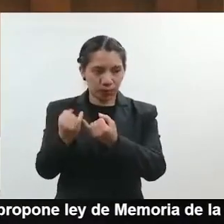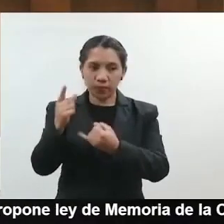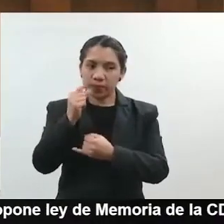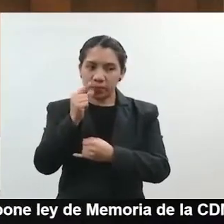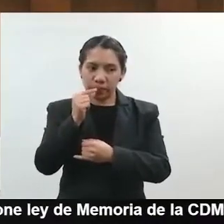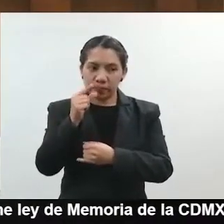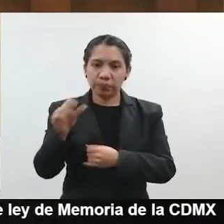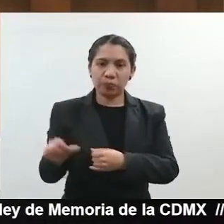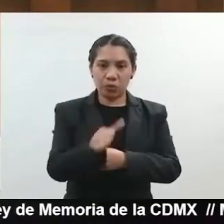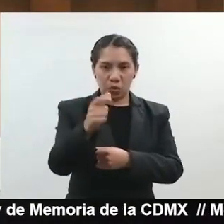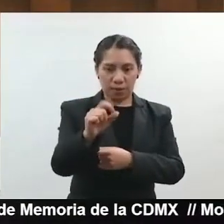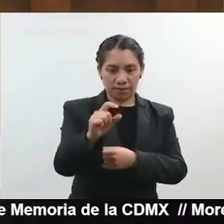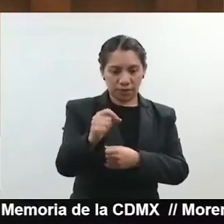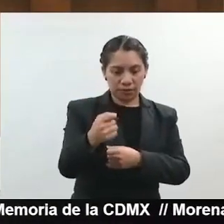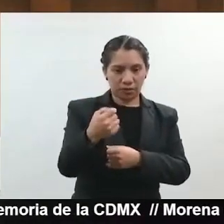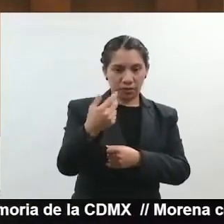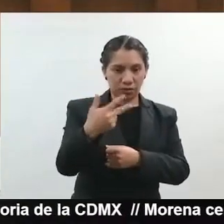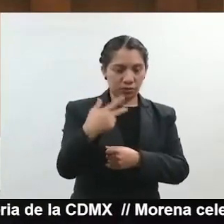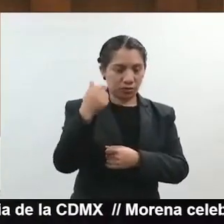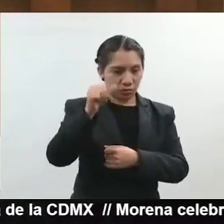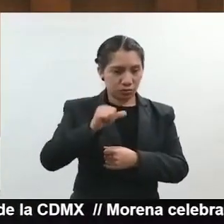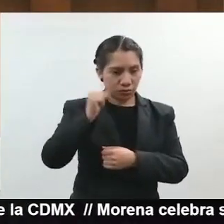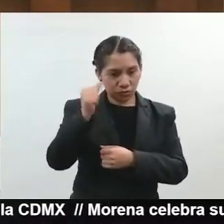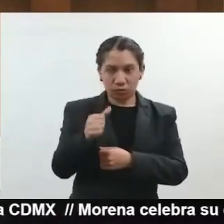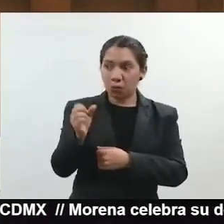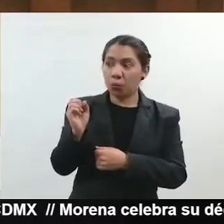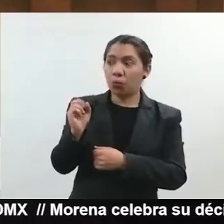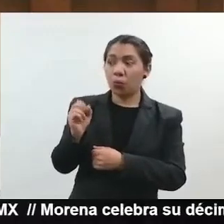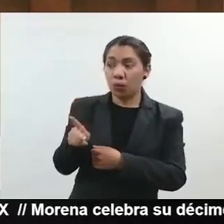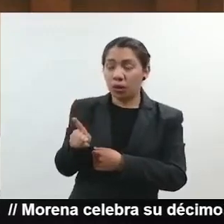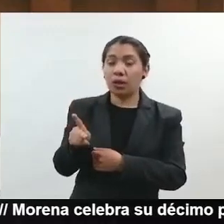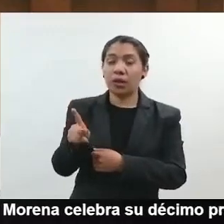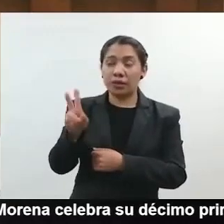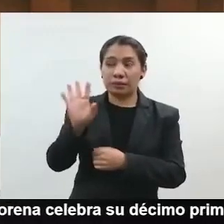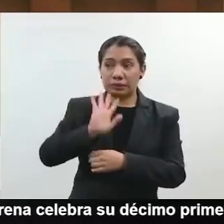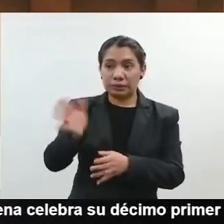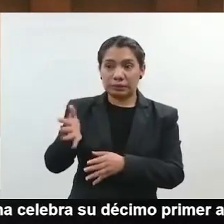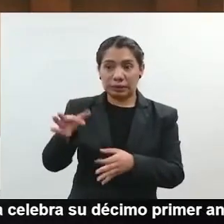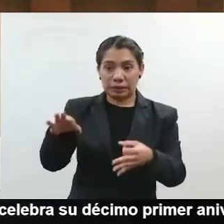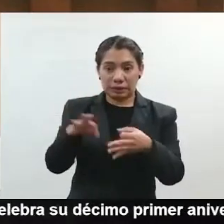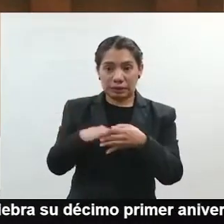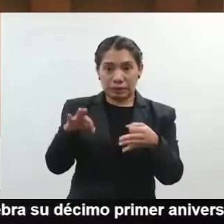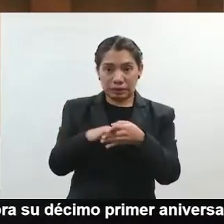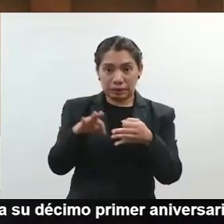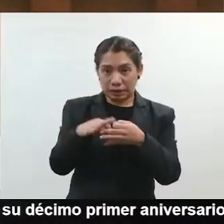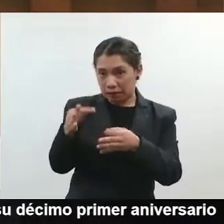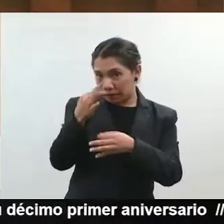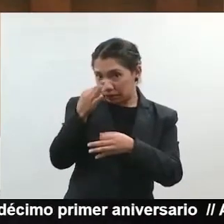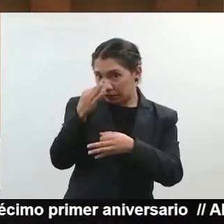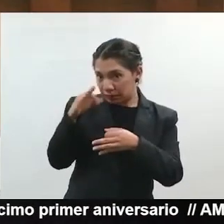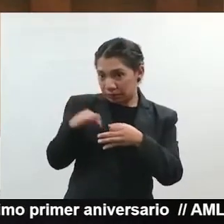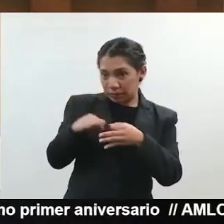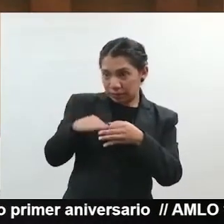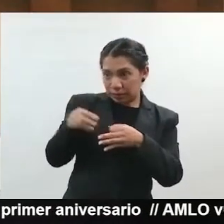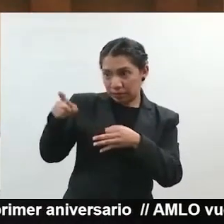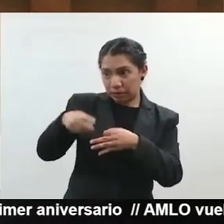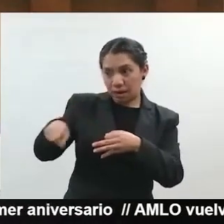Órale, necesitamos platicar, ya estaban bien cerquita. Ahí anda la Marina, va de parte de nosotros.